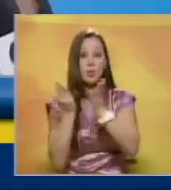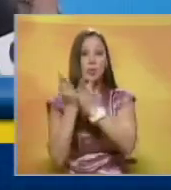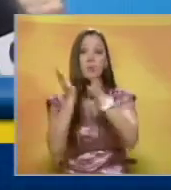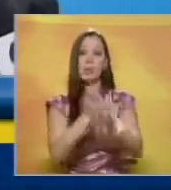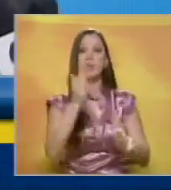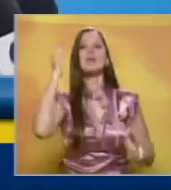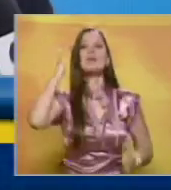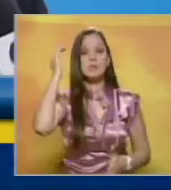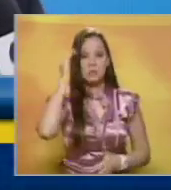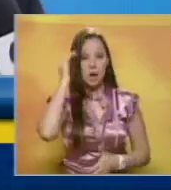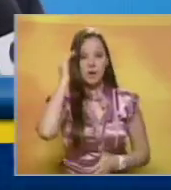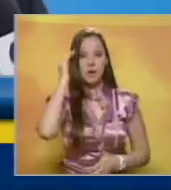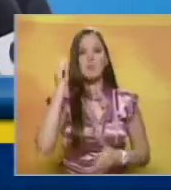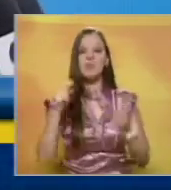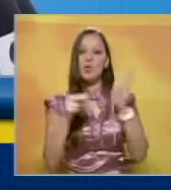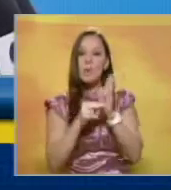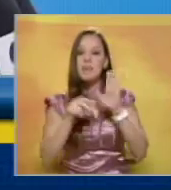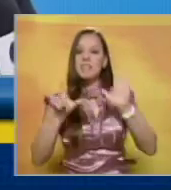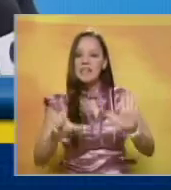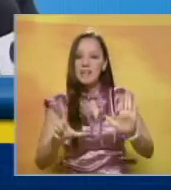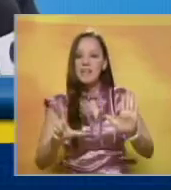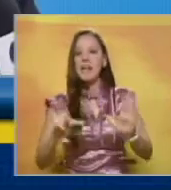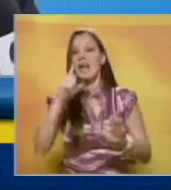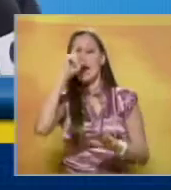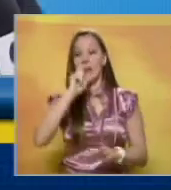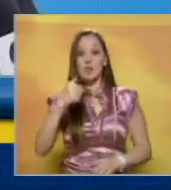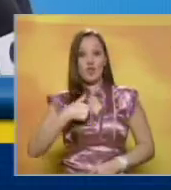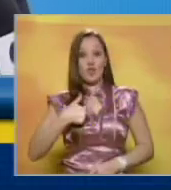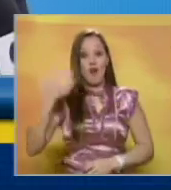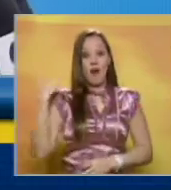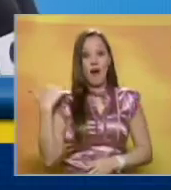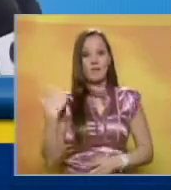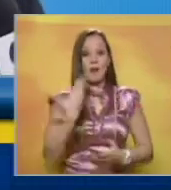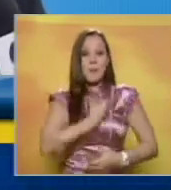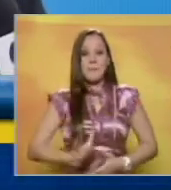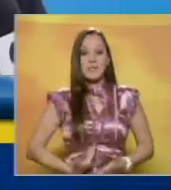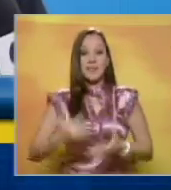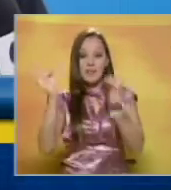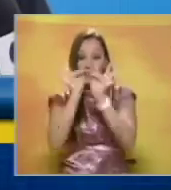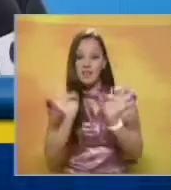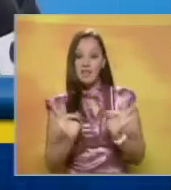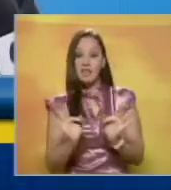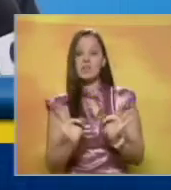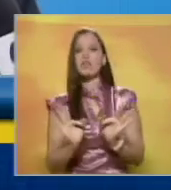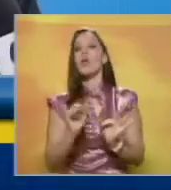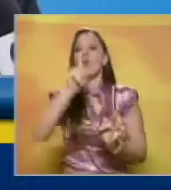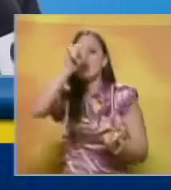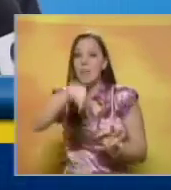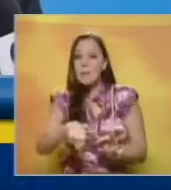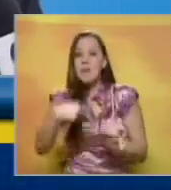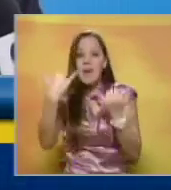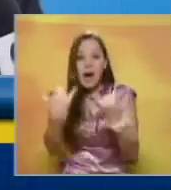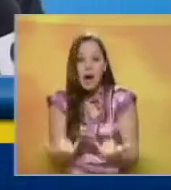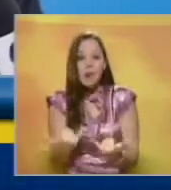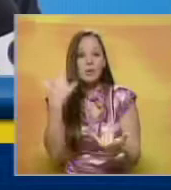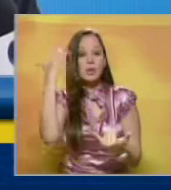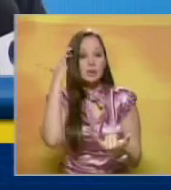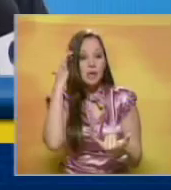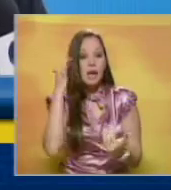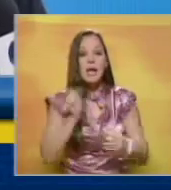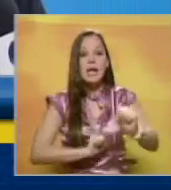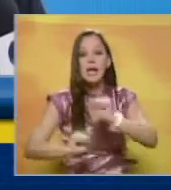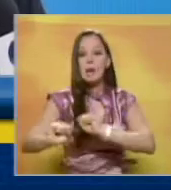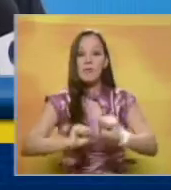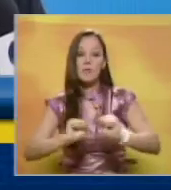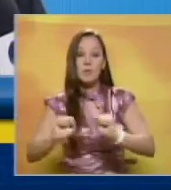credibilidad desde el año 2007, desde el año cuando yo fui presidente de la federación y también en la actualidad, porque es el movimiento estudiantil el que ha representado